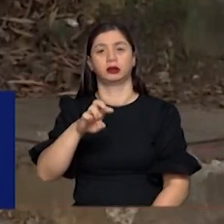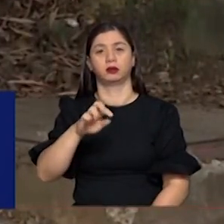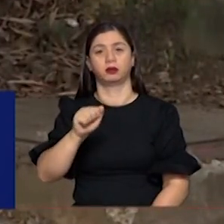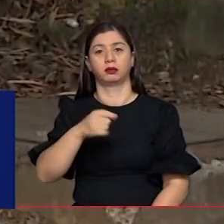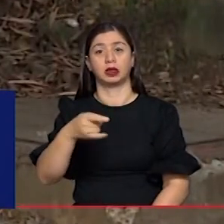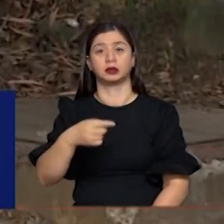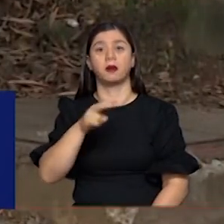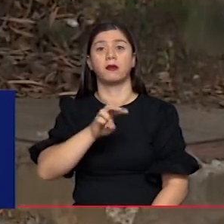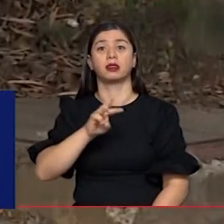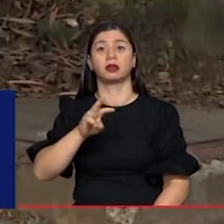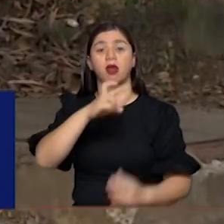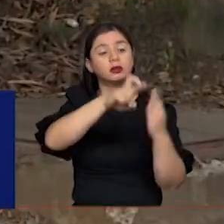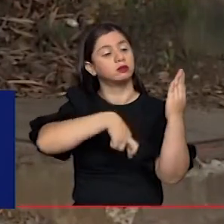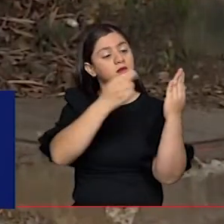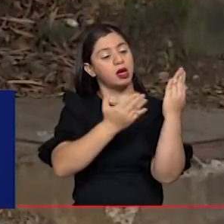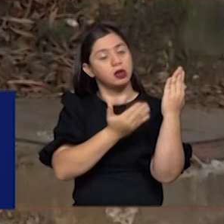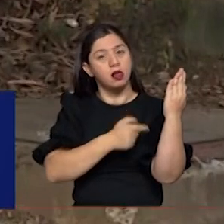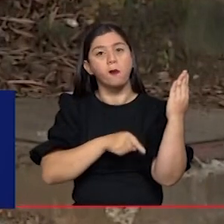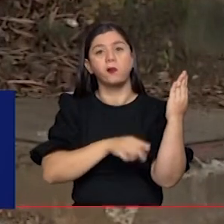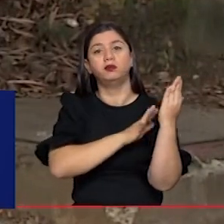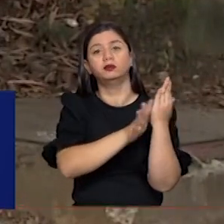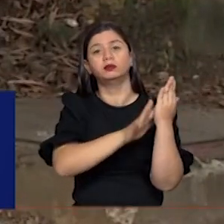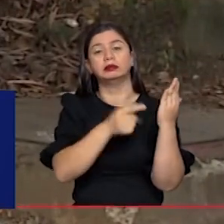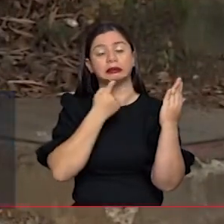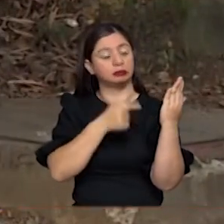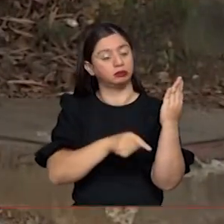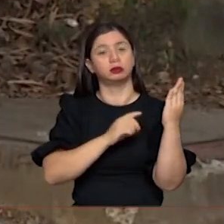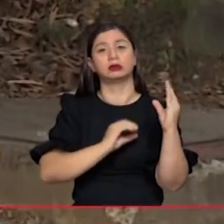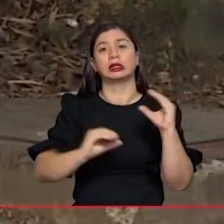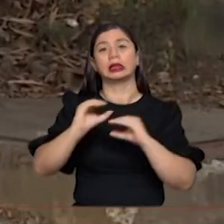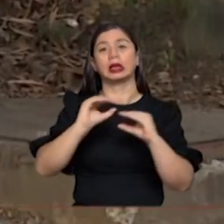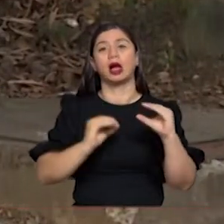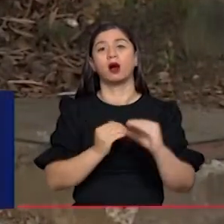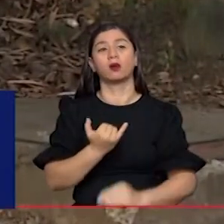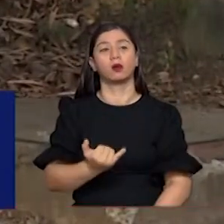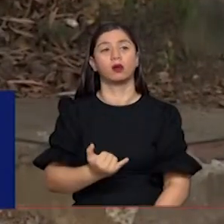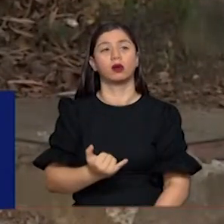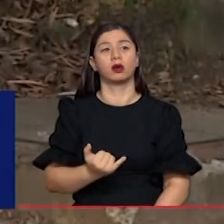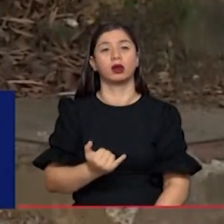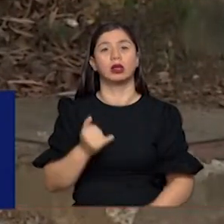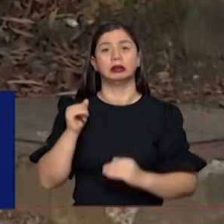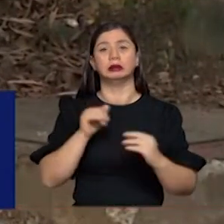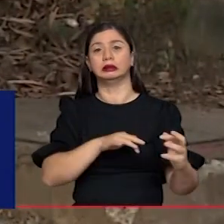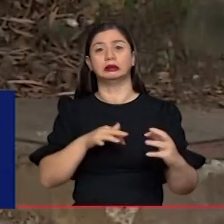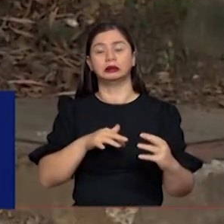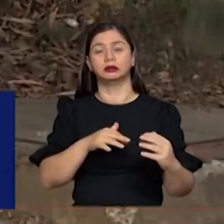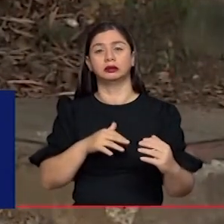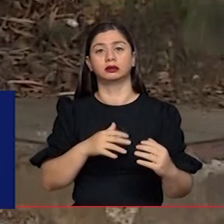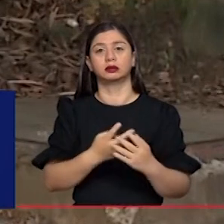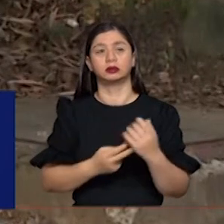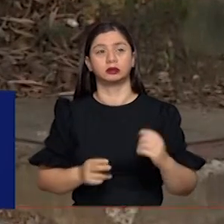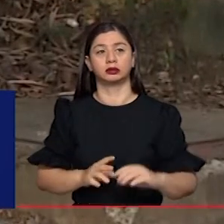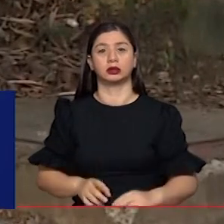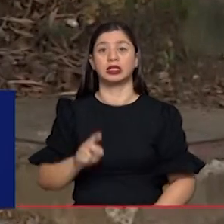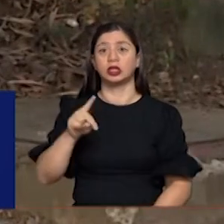una de esas páginas habla que en el departamento del Cauca se violaron a este cese bilateral al fuego y se